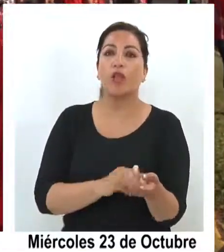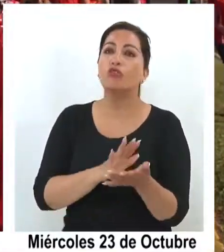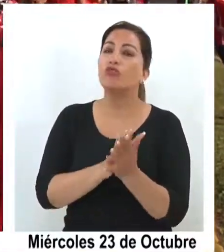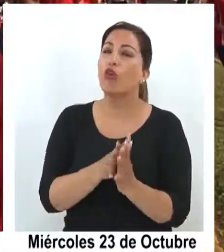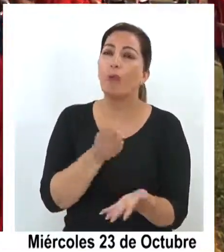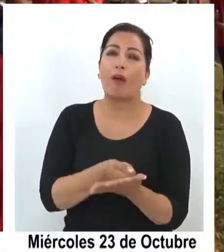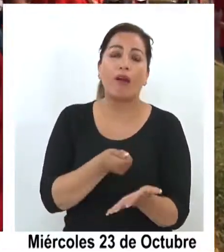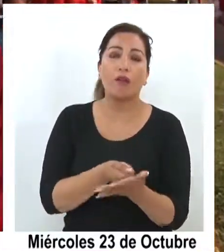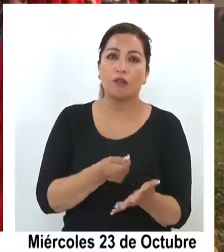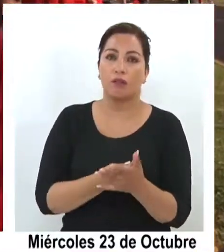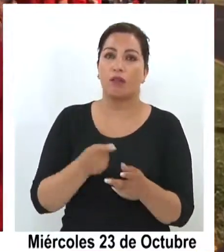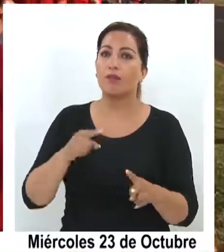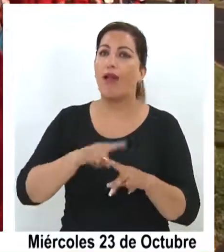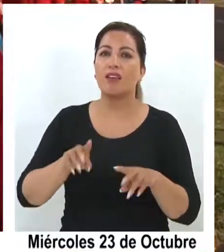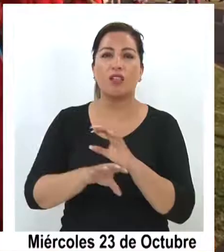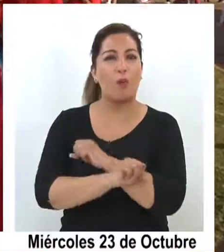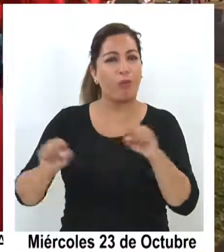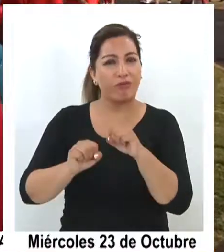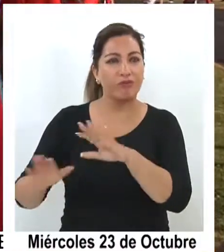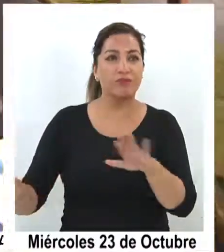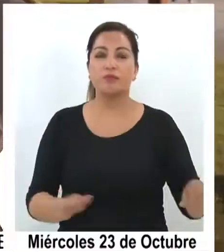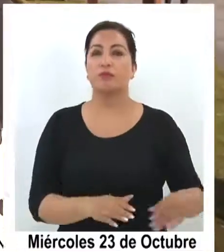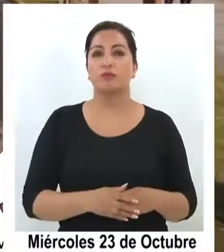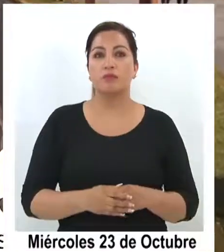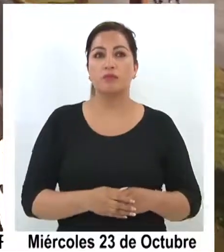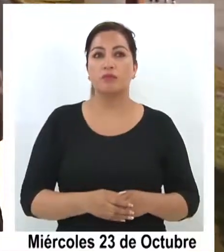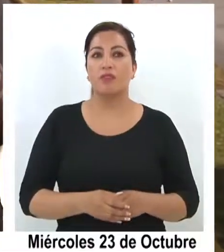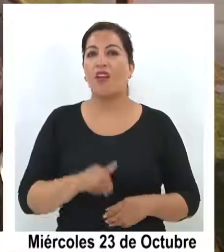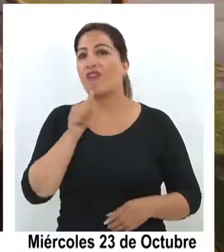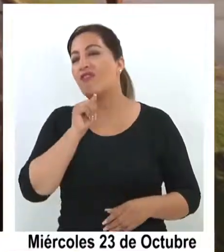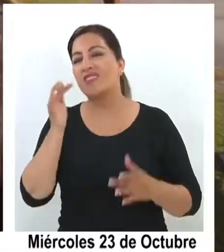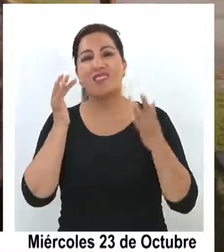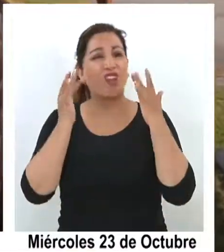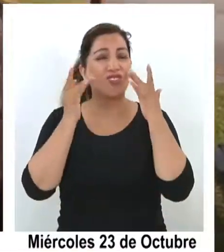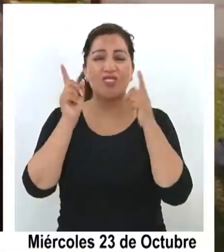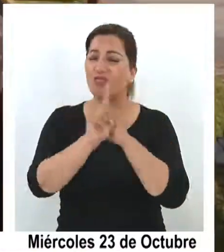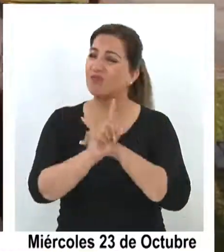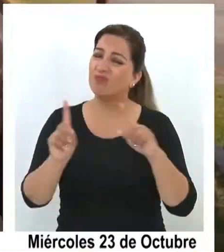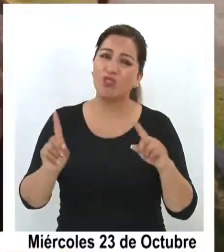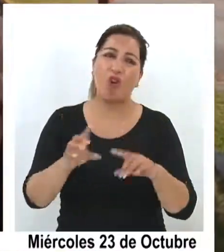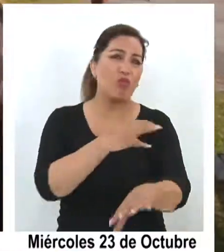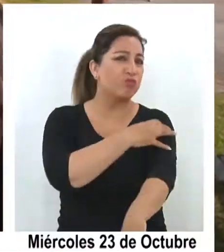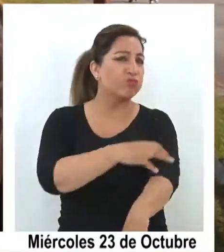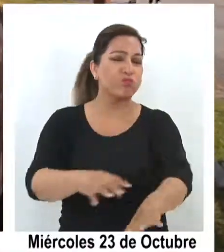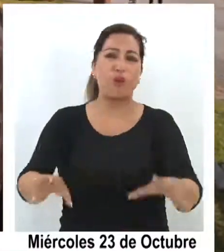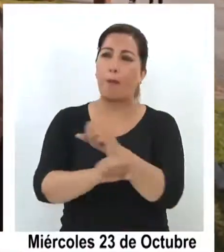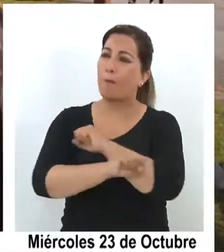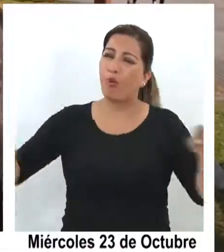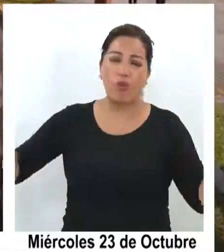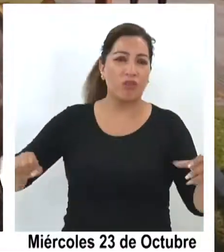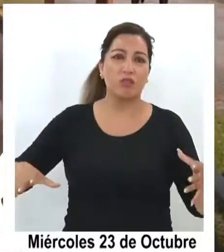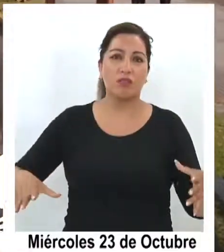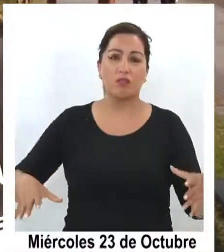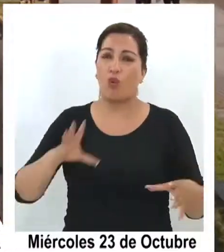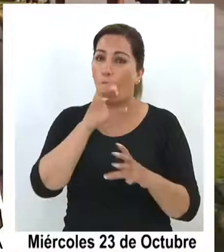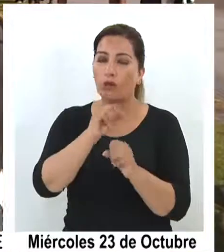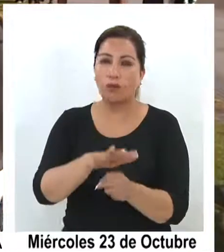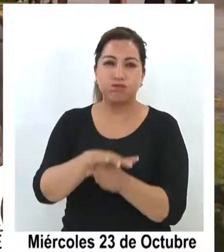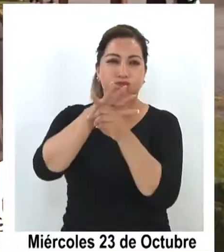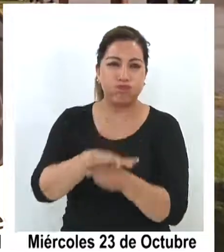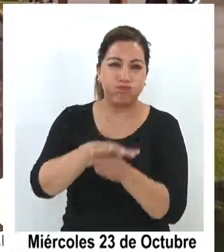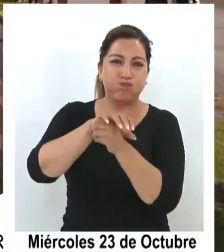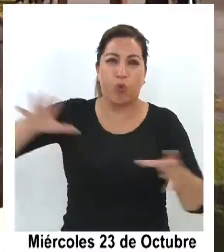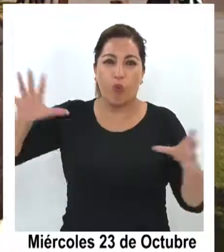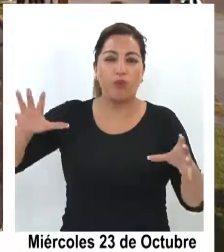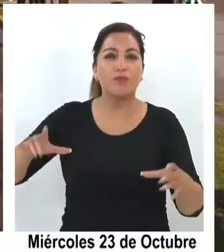absorber todo en este país, se produce esta explosión. Es que es un descontento nacional, esto es un estallido en masa ya que ya no dio más.